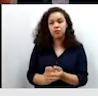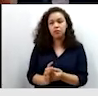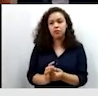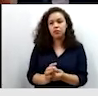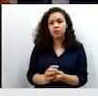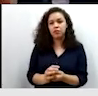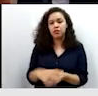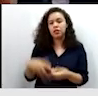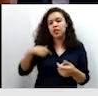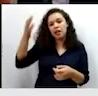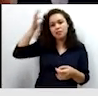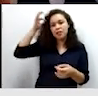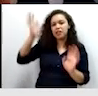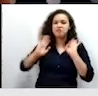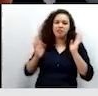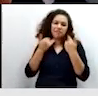cabello.